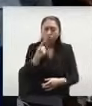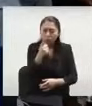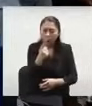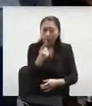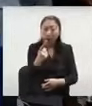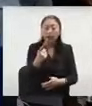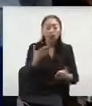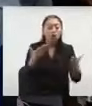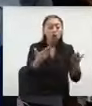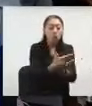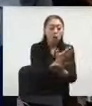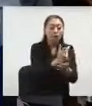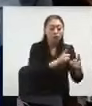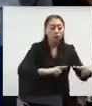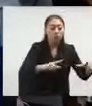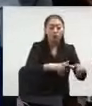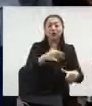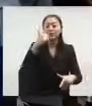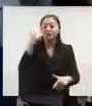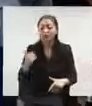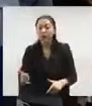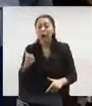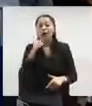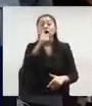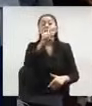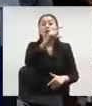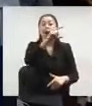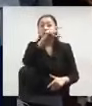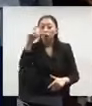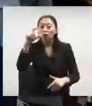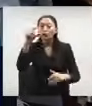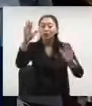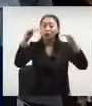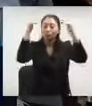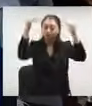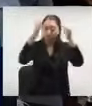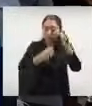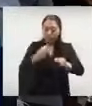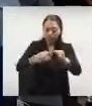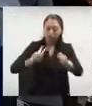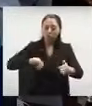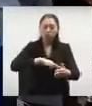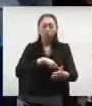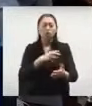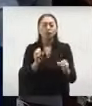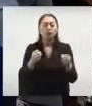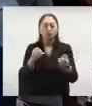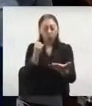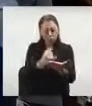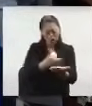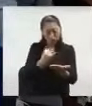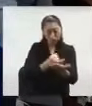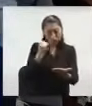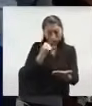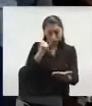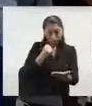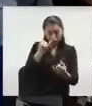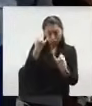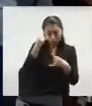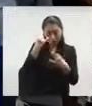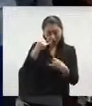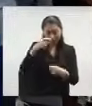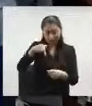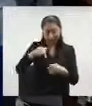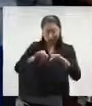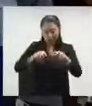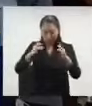alternativas. Lo hicimos con la Corte Suprema de Justicia, como saben, hicimos un informe que presentamos a la comisión, aquí están los secretarios